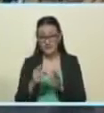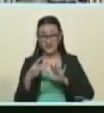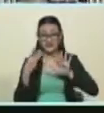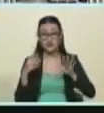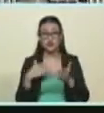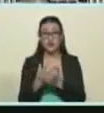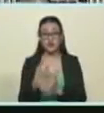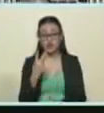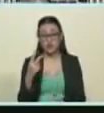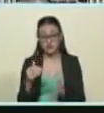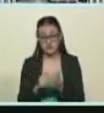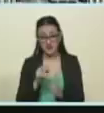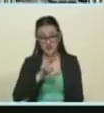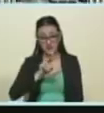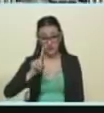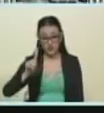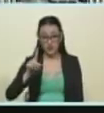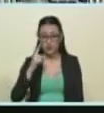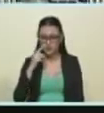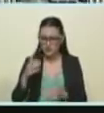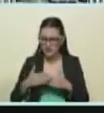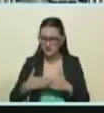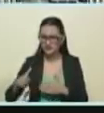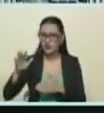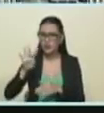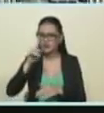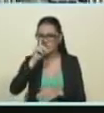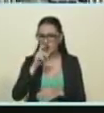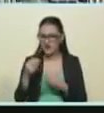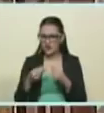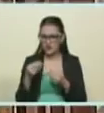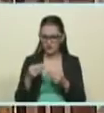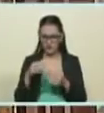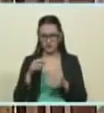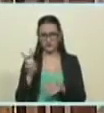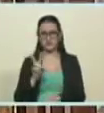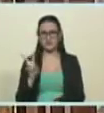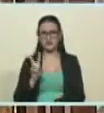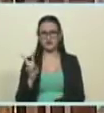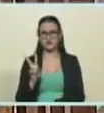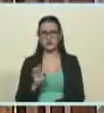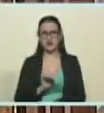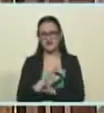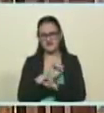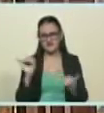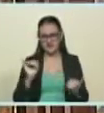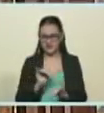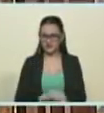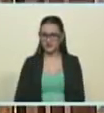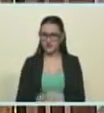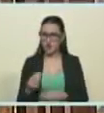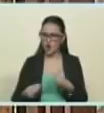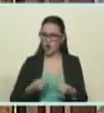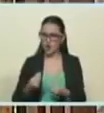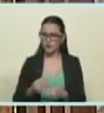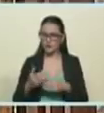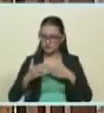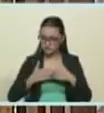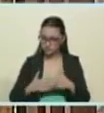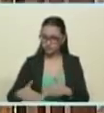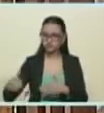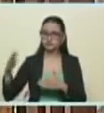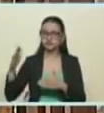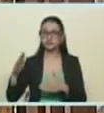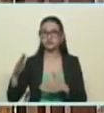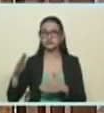2018-2021. Veamos el país los próximos 4 años, cómo finaliza esta década y el arranque de la